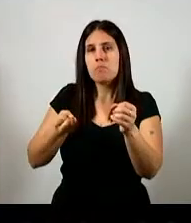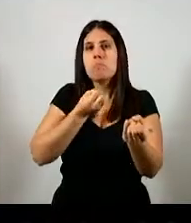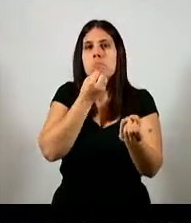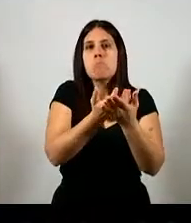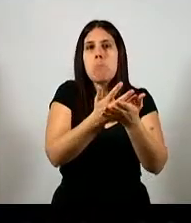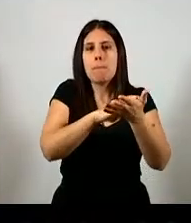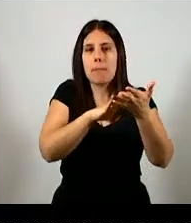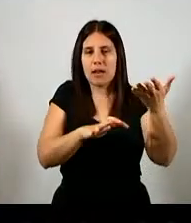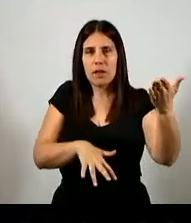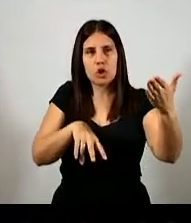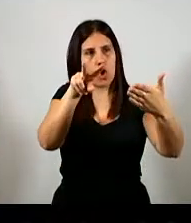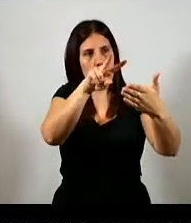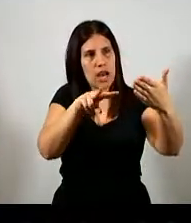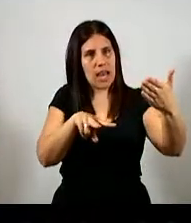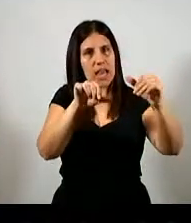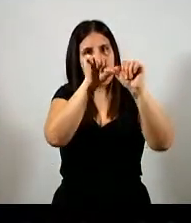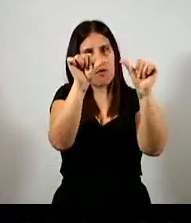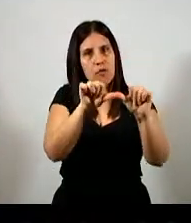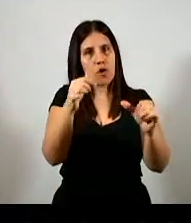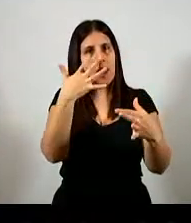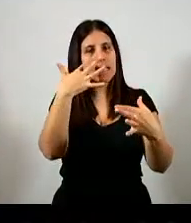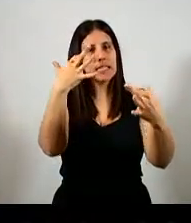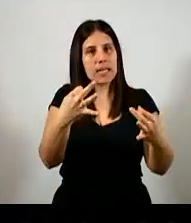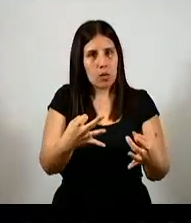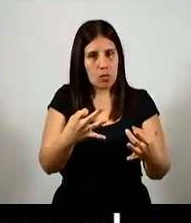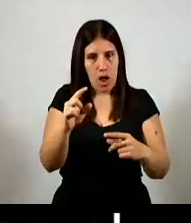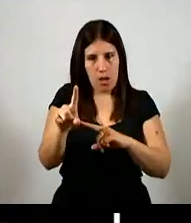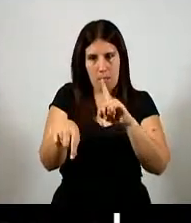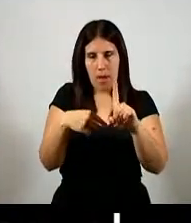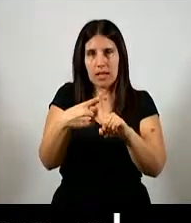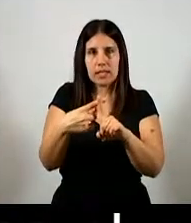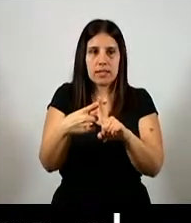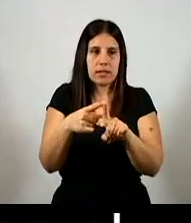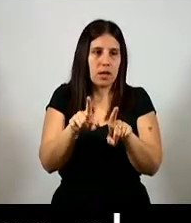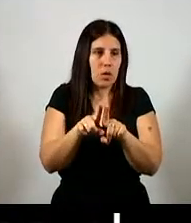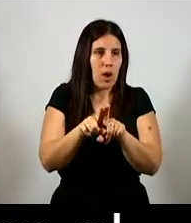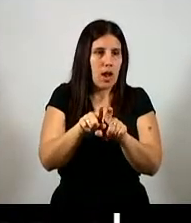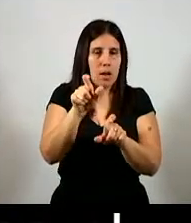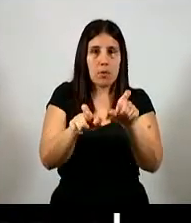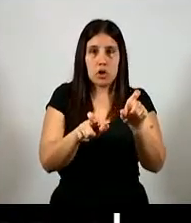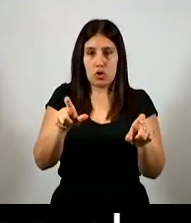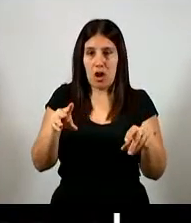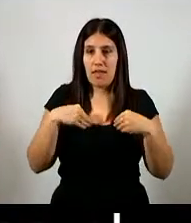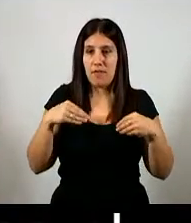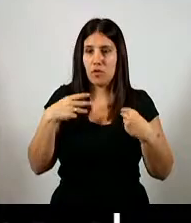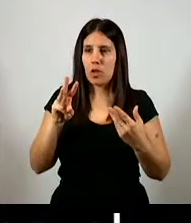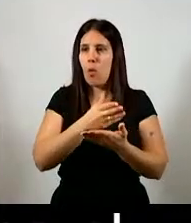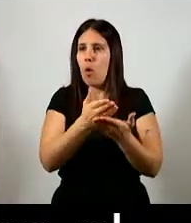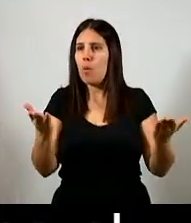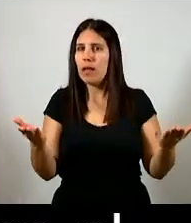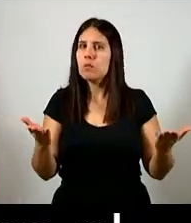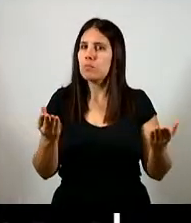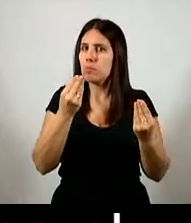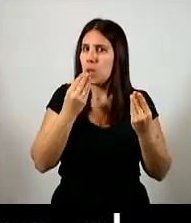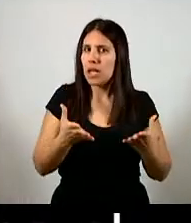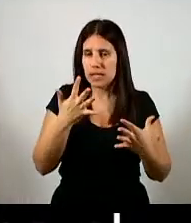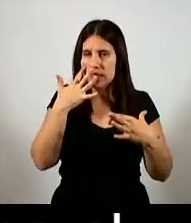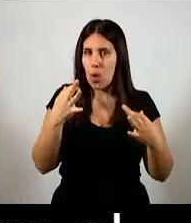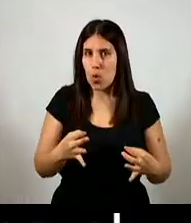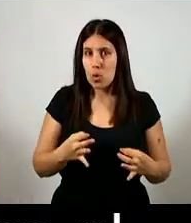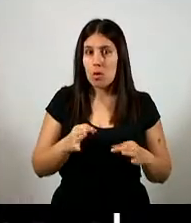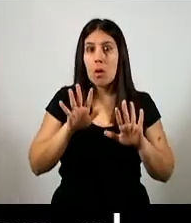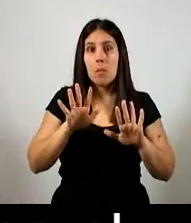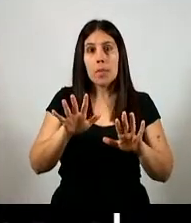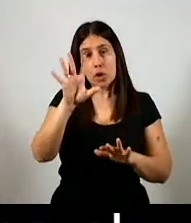una manera segura, de una manera que no comprometa a todos los que van a estar disfrutando del WOMAD. Pero en ningún caso ha sido